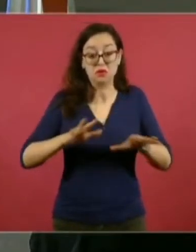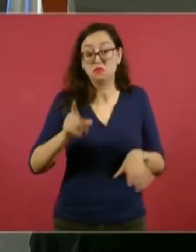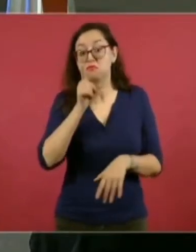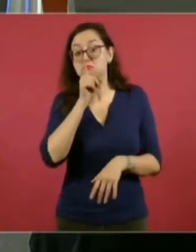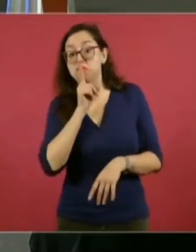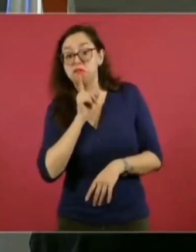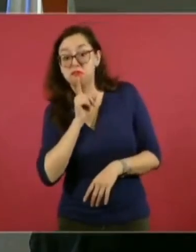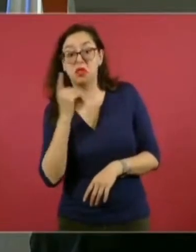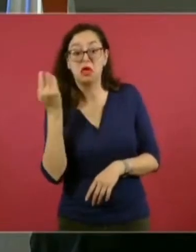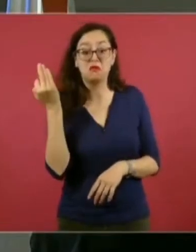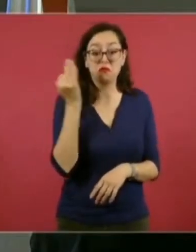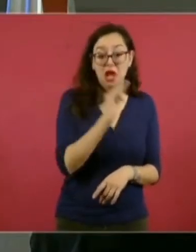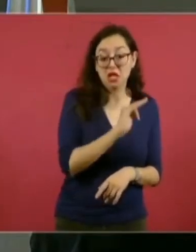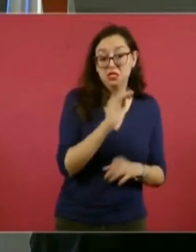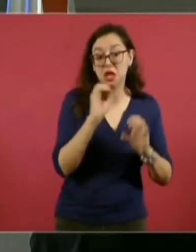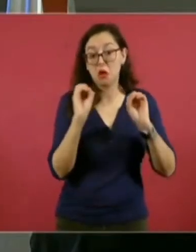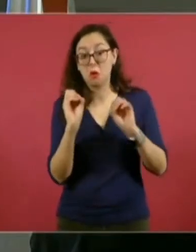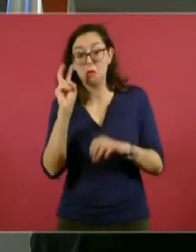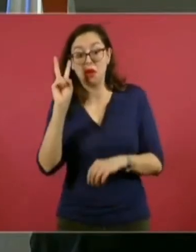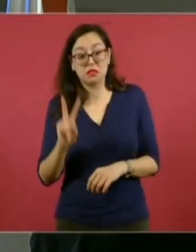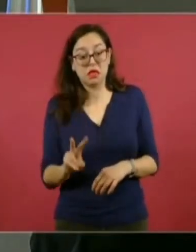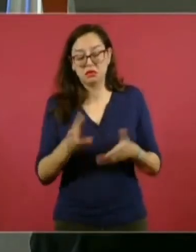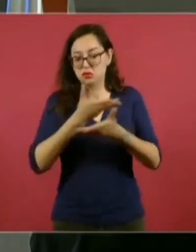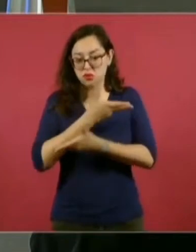según se lo ordenan,